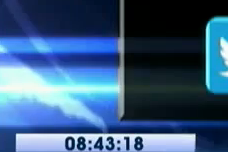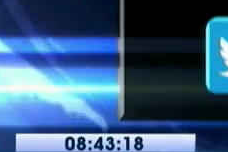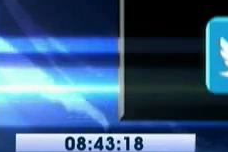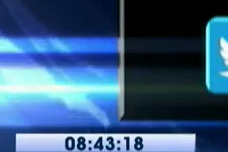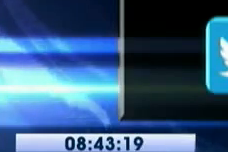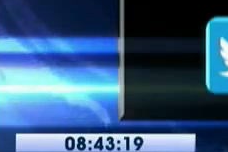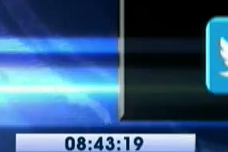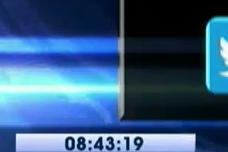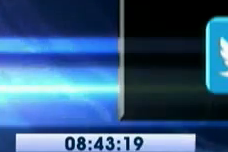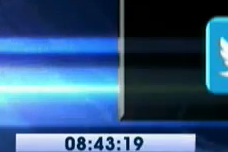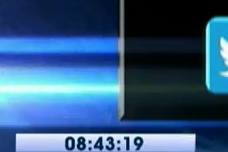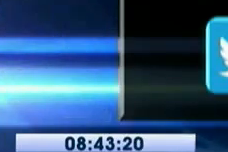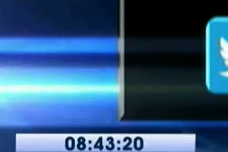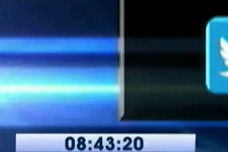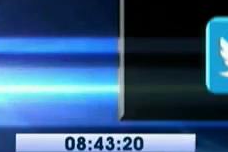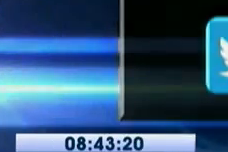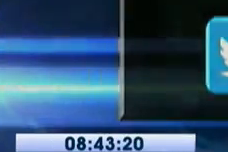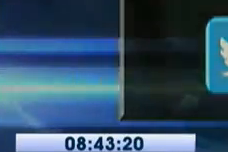@rts_lanoticia.